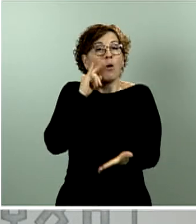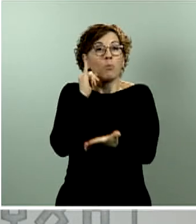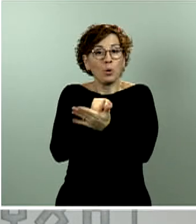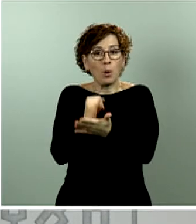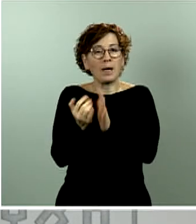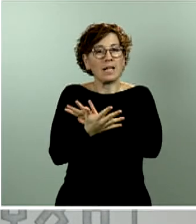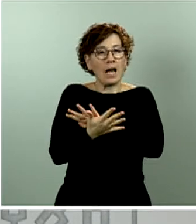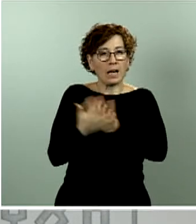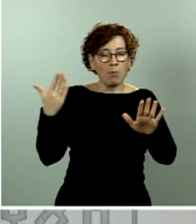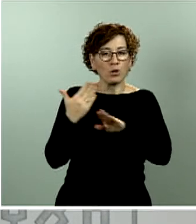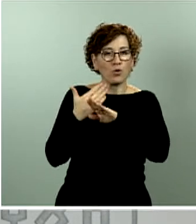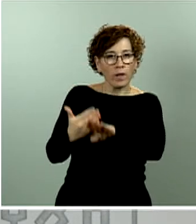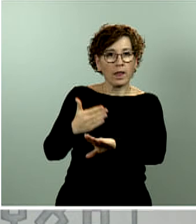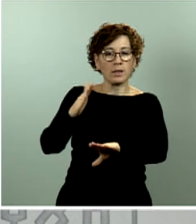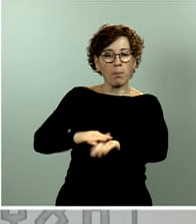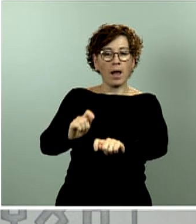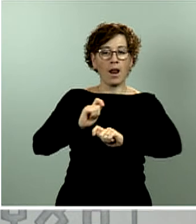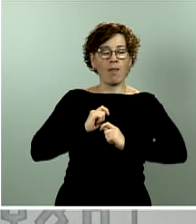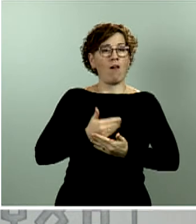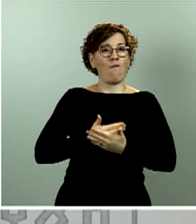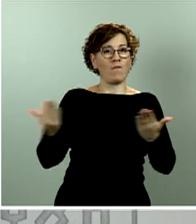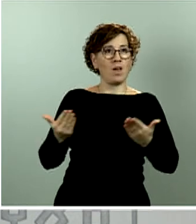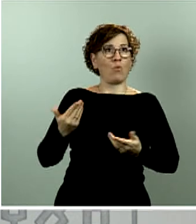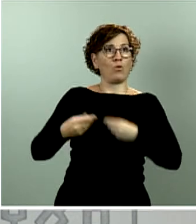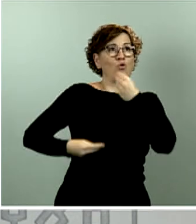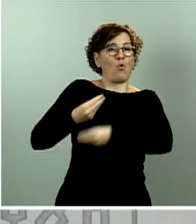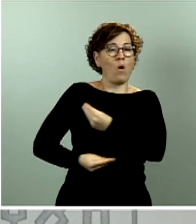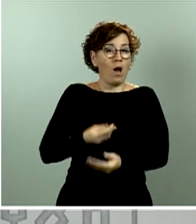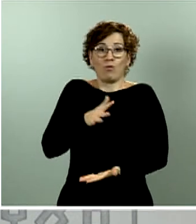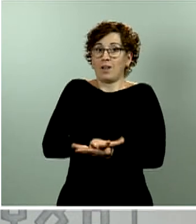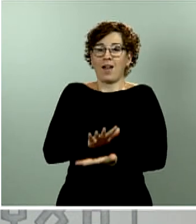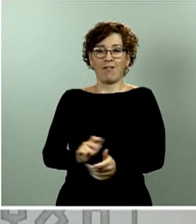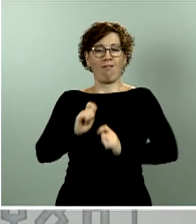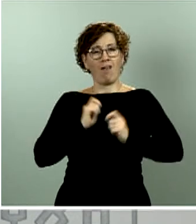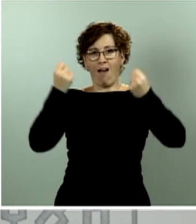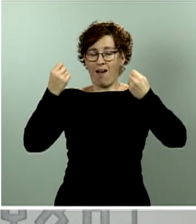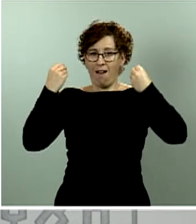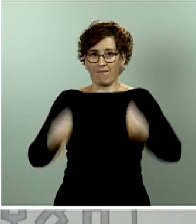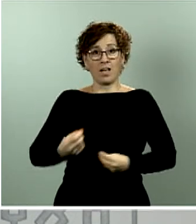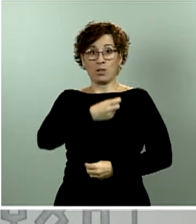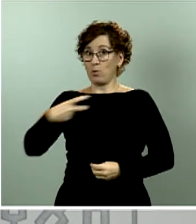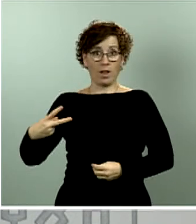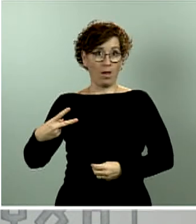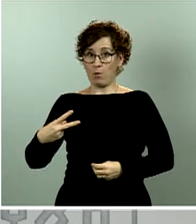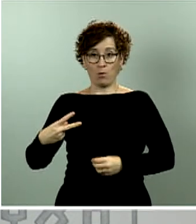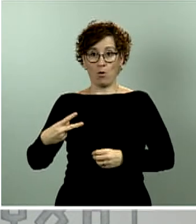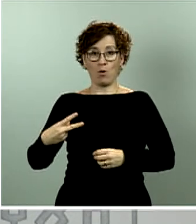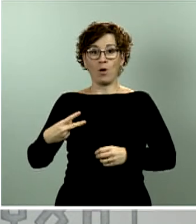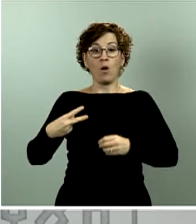quedarnos tranquilos cuando las hacemos. Tienen que ir asociadas a muchas otras cosas y, por lo tanto, en el futuro puede que las tengamos y se puedan